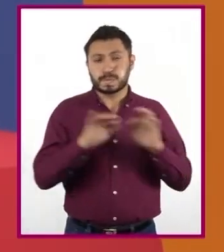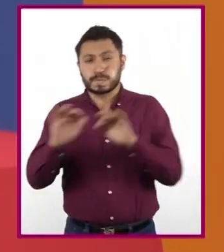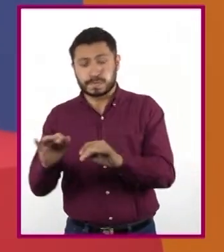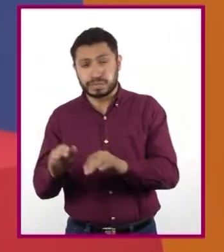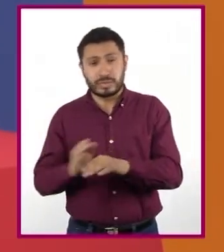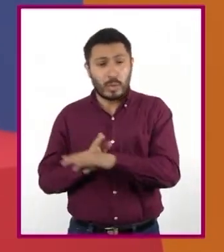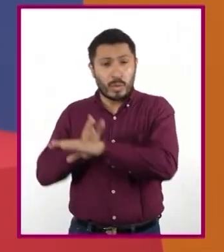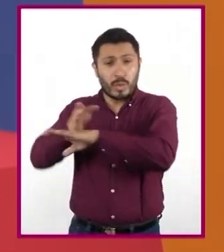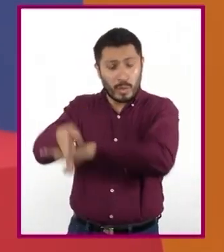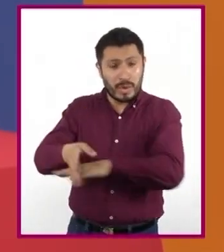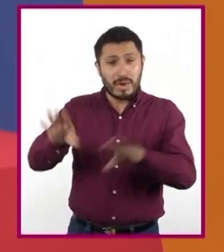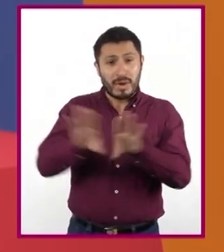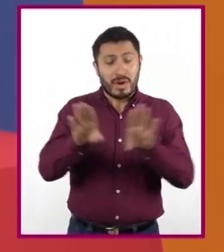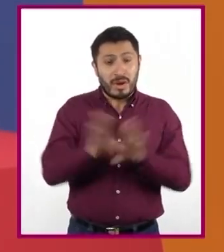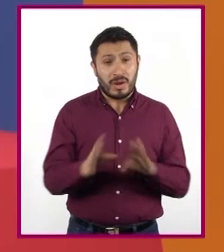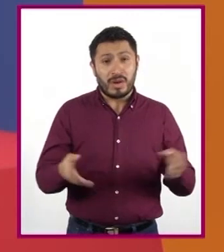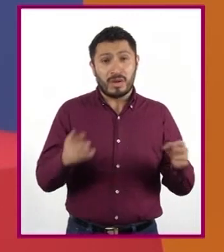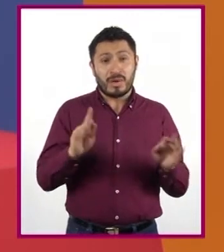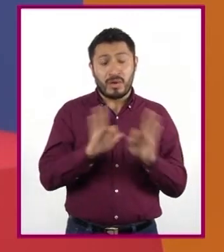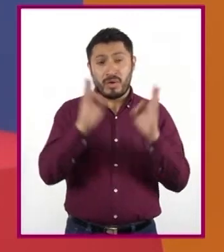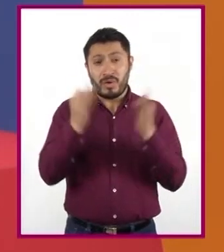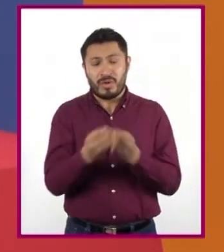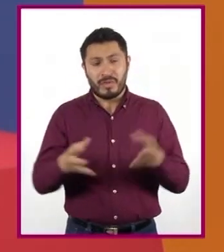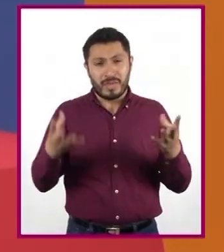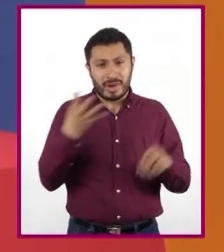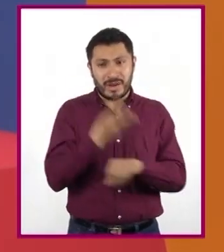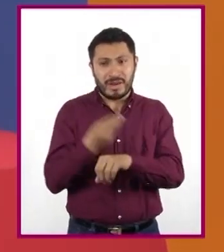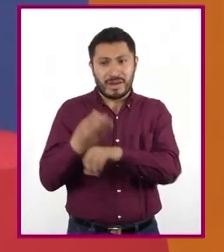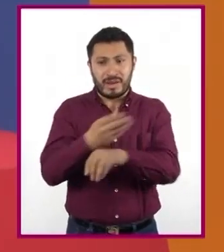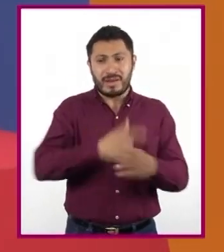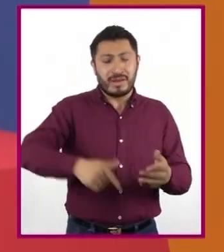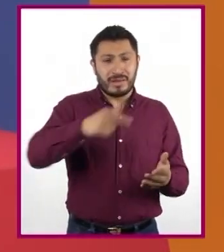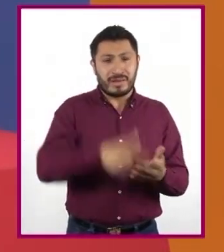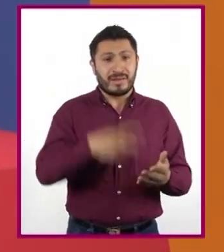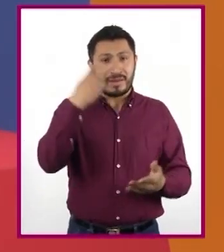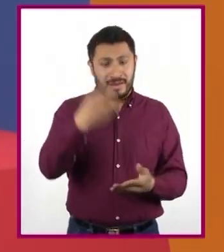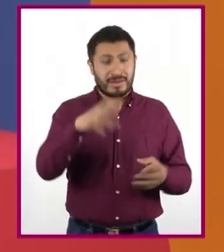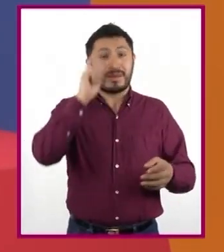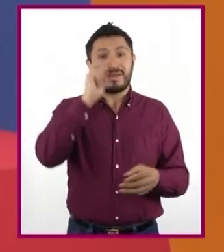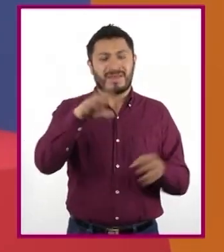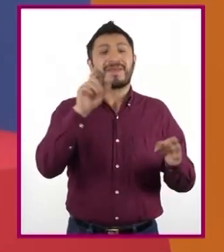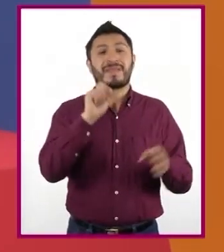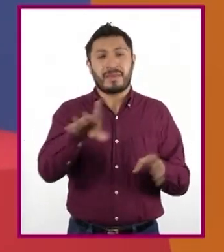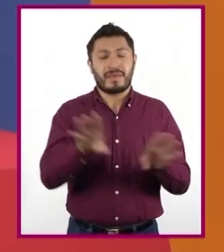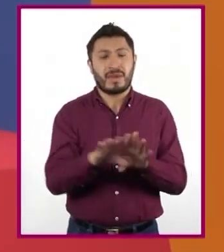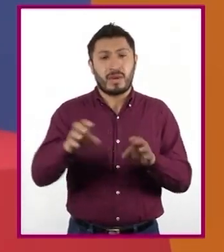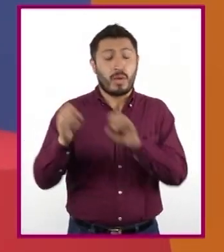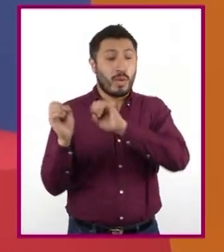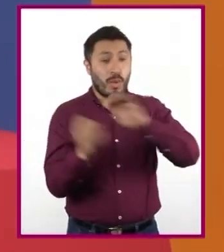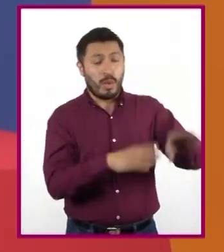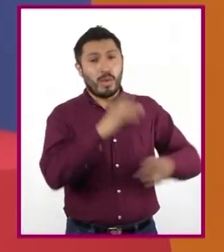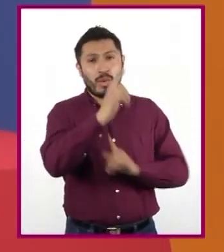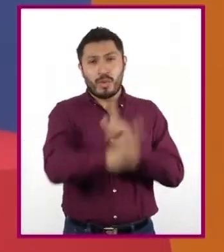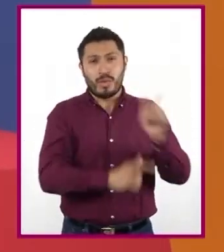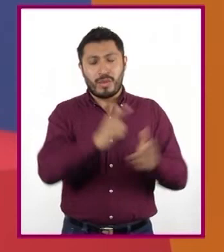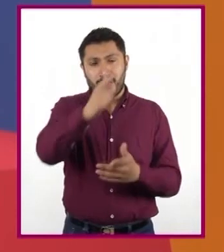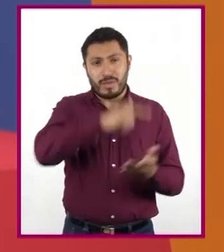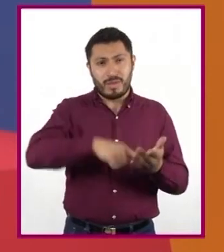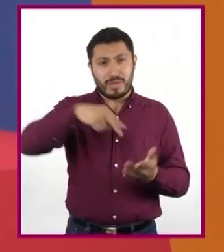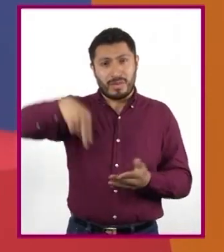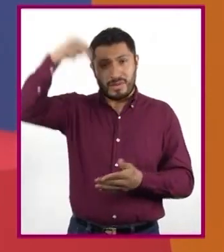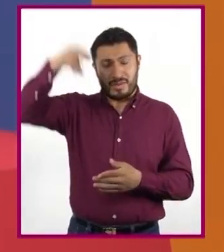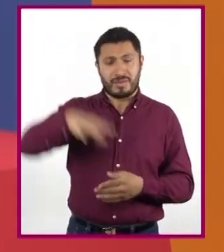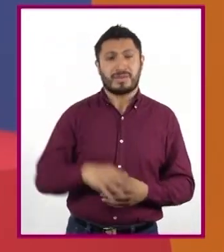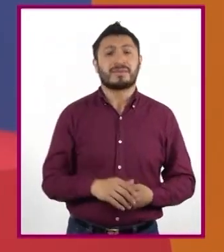cuales generaron un proceso de recomposición regional. Esto significó también el abandono paulatino de la región del norte